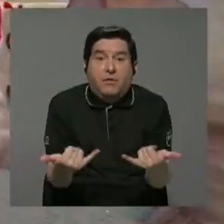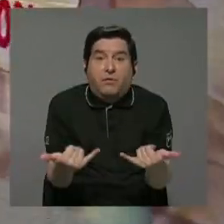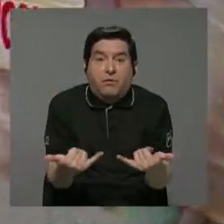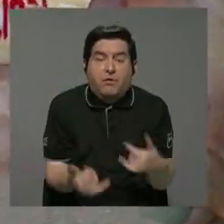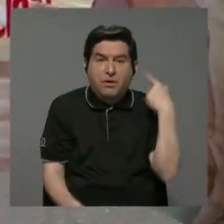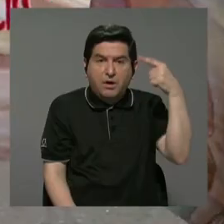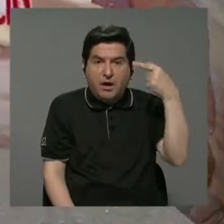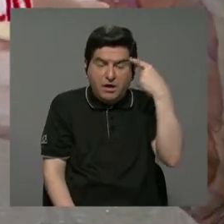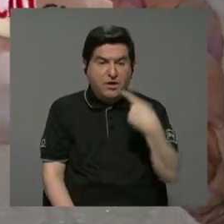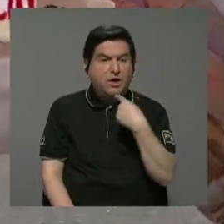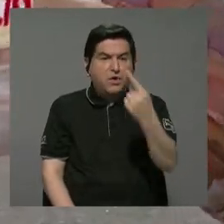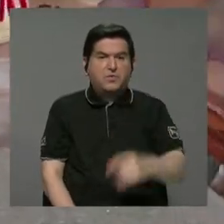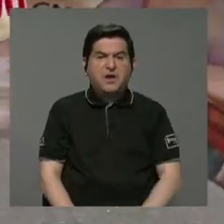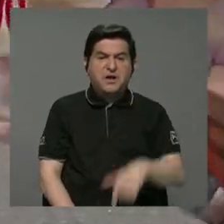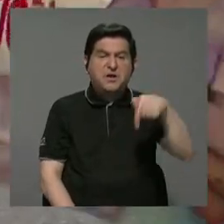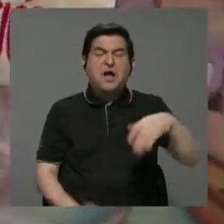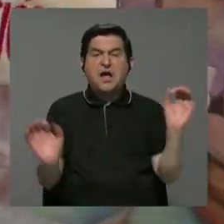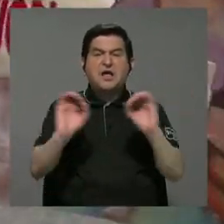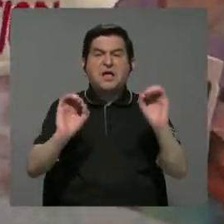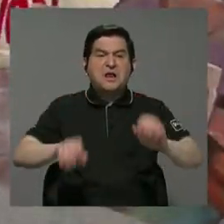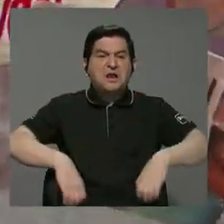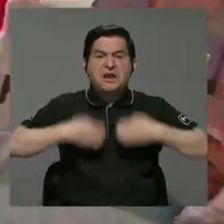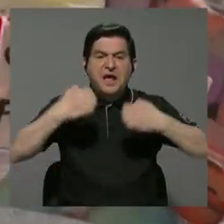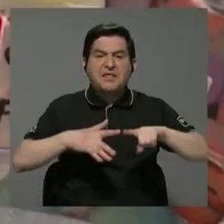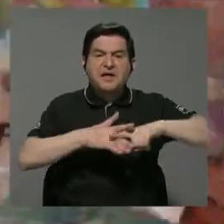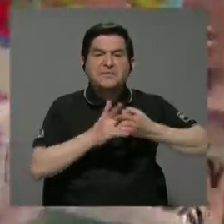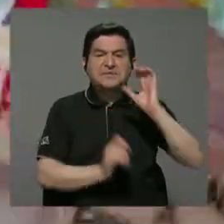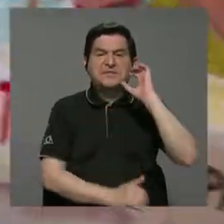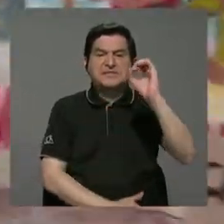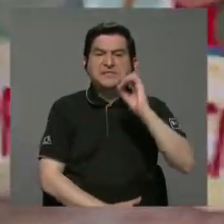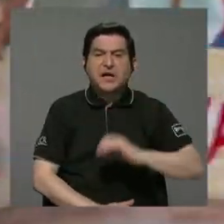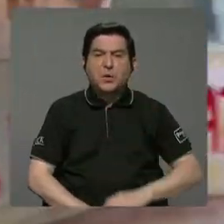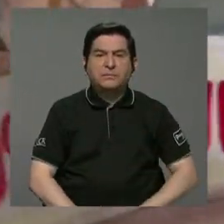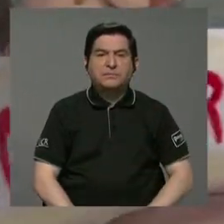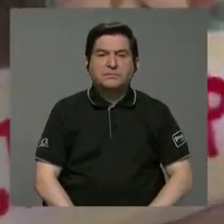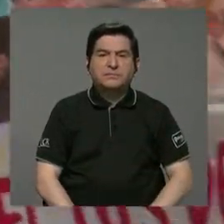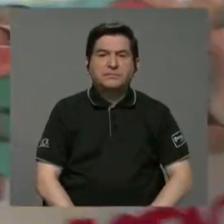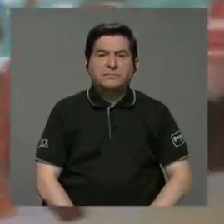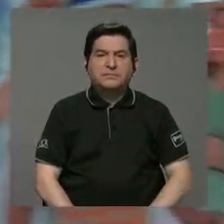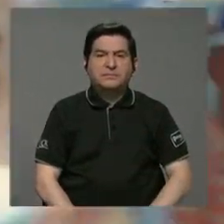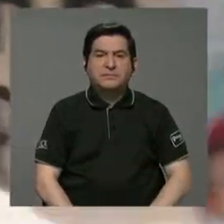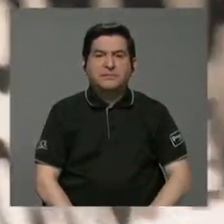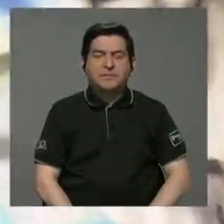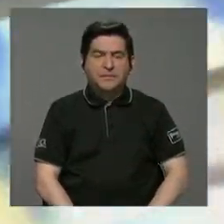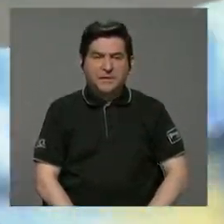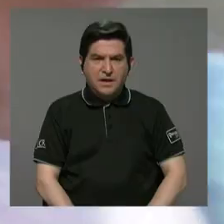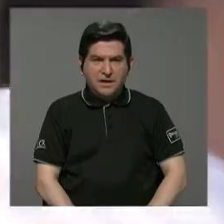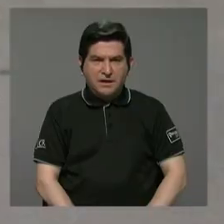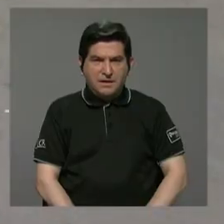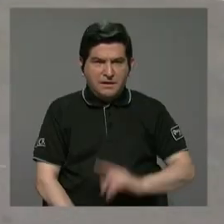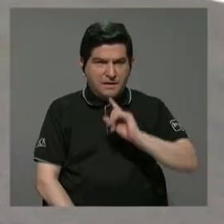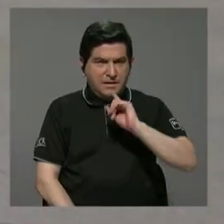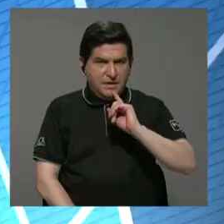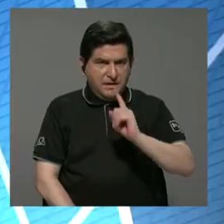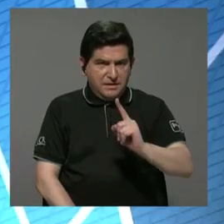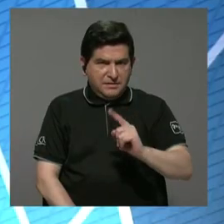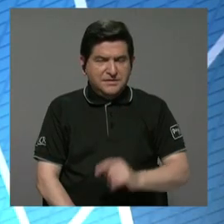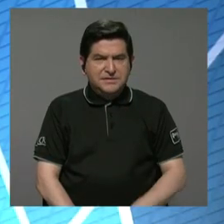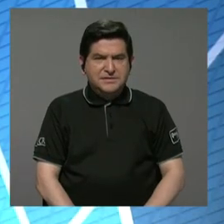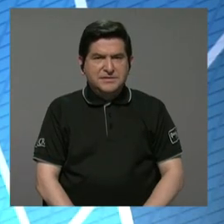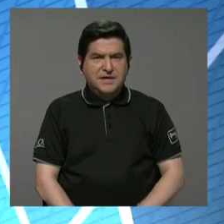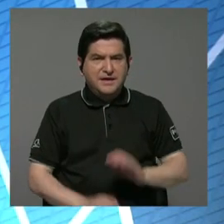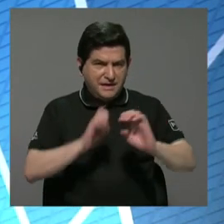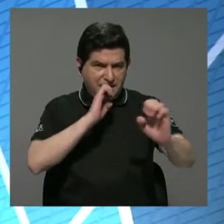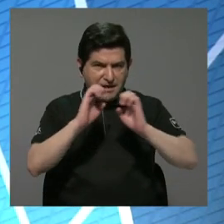ese gobierno nos dice aquí no hay nada, vamos a partir de cero. Claro. Y eso me lleva a lo que dijo ahora